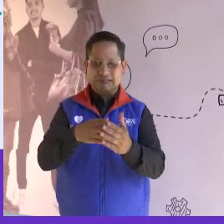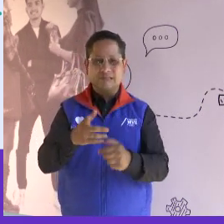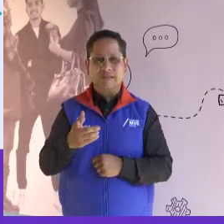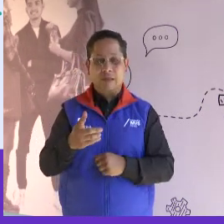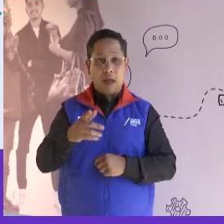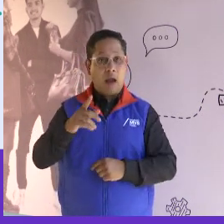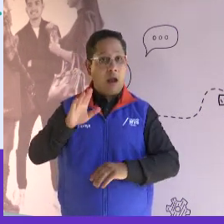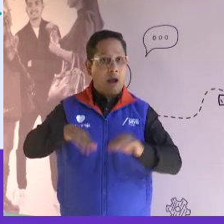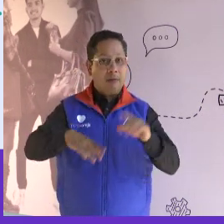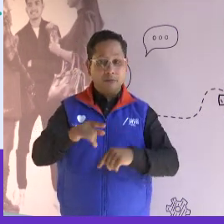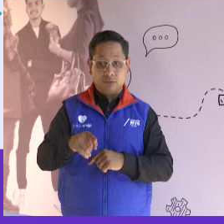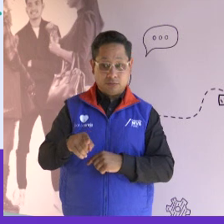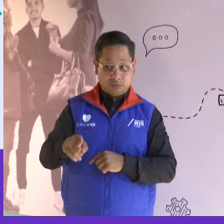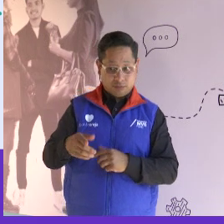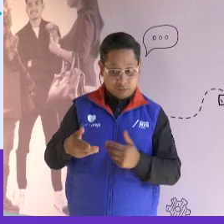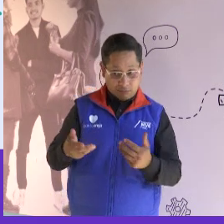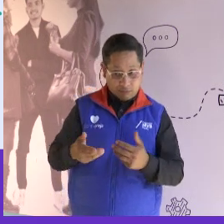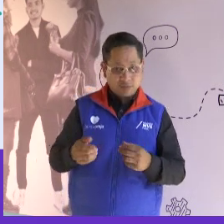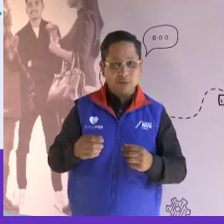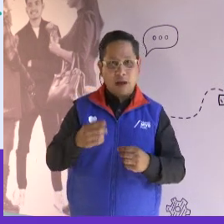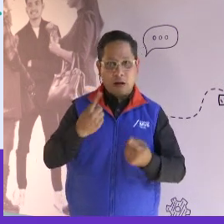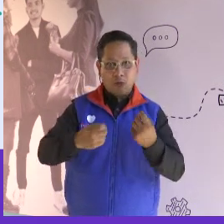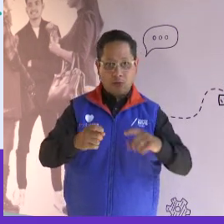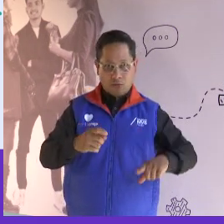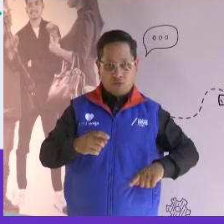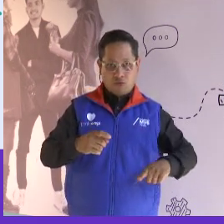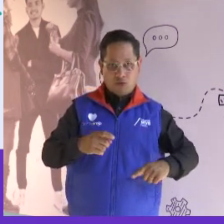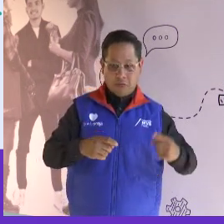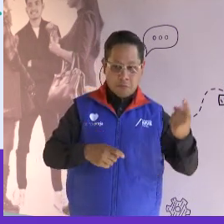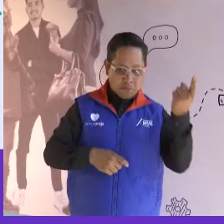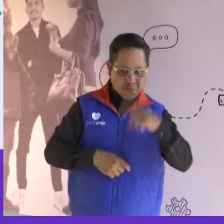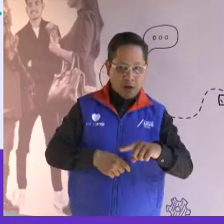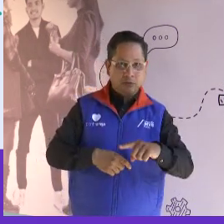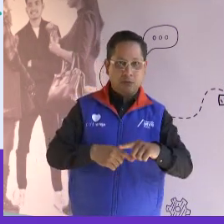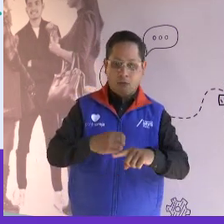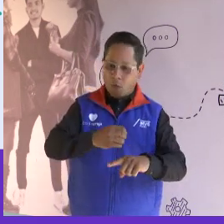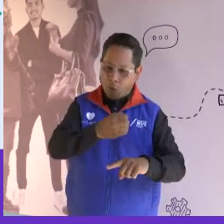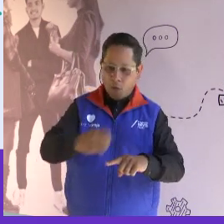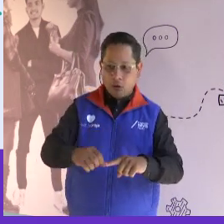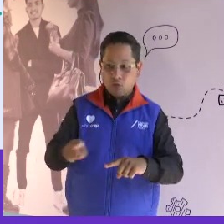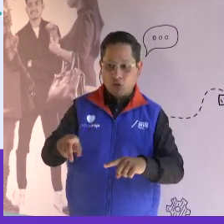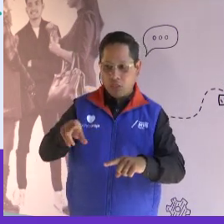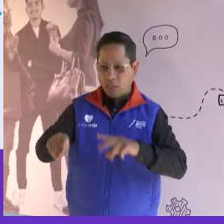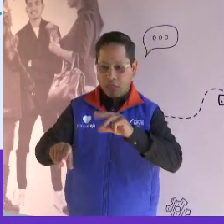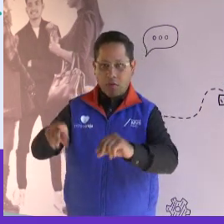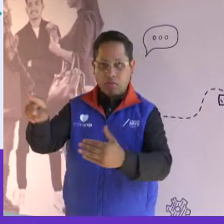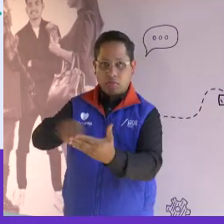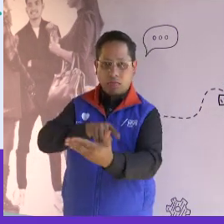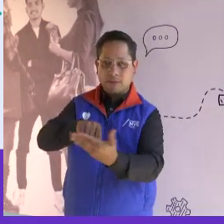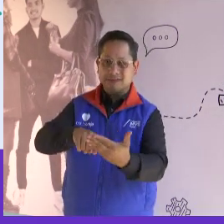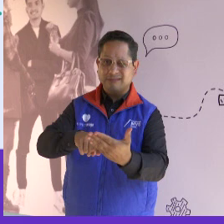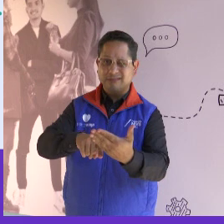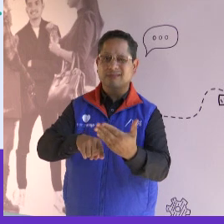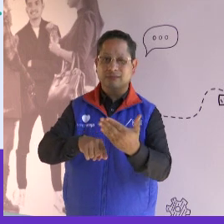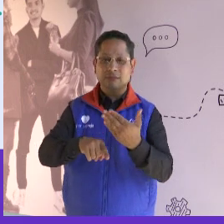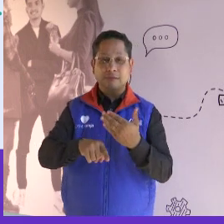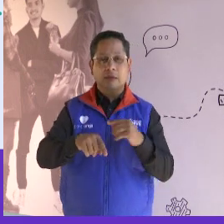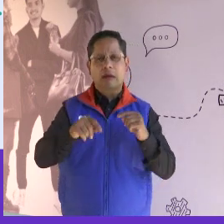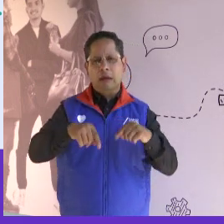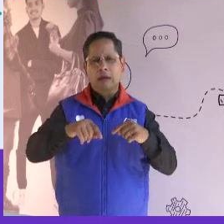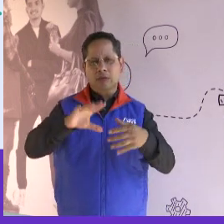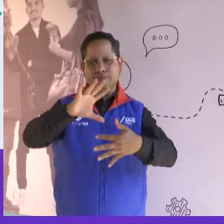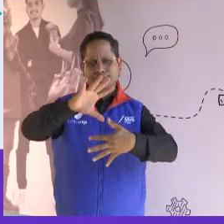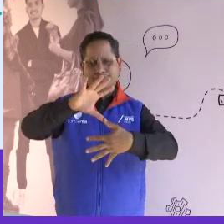intimidación, ¿no? En gobiernos autoritarios. Entonces yo creo que este elemento no es menor en lo que está pasando en América Latina y en